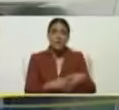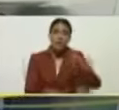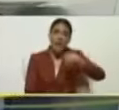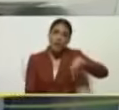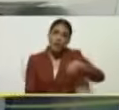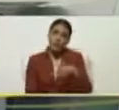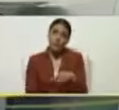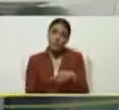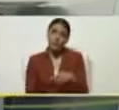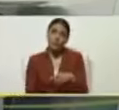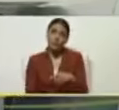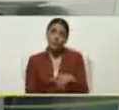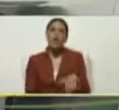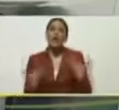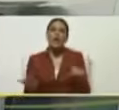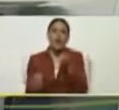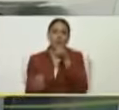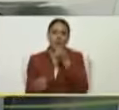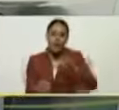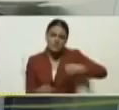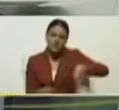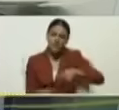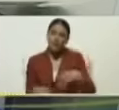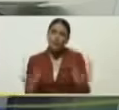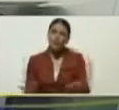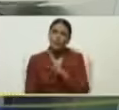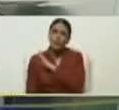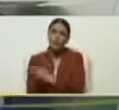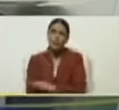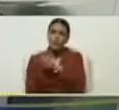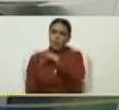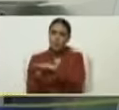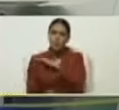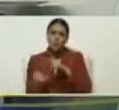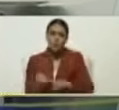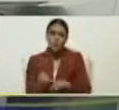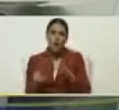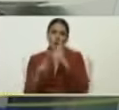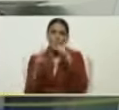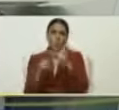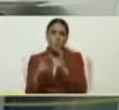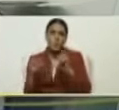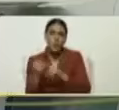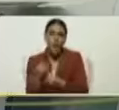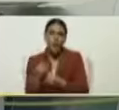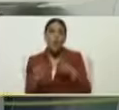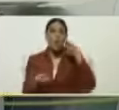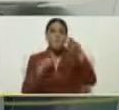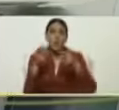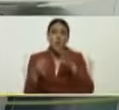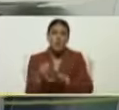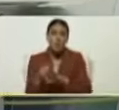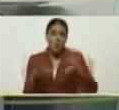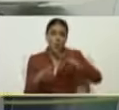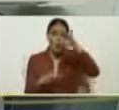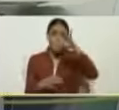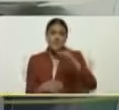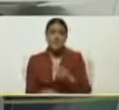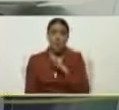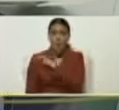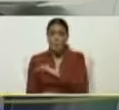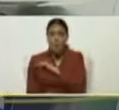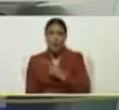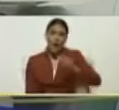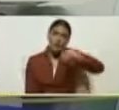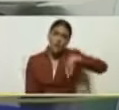¿Qué pasaría con todo el poder social, cultural, político, espiritual, moral y